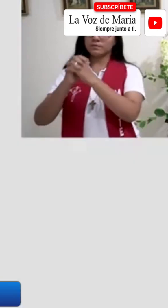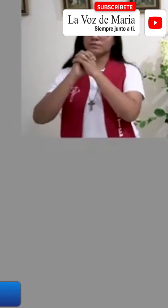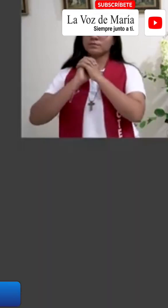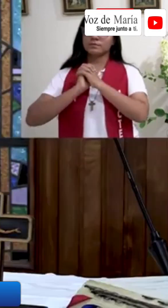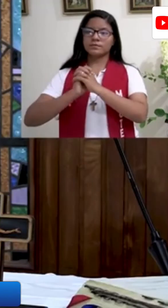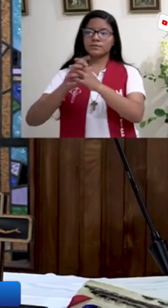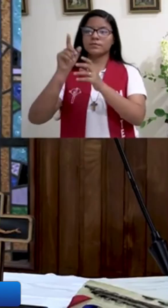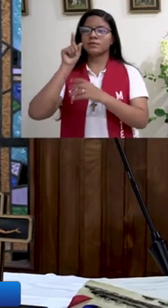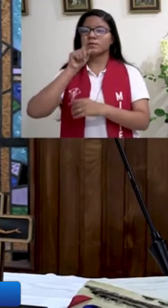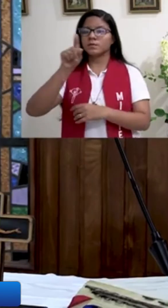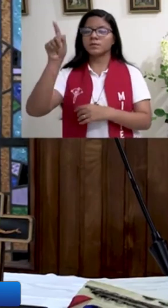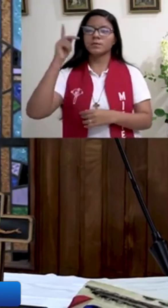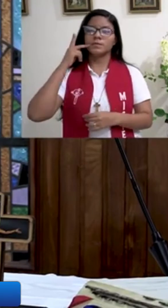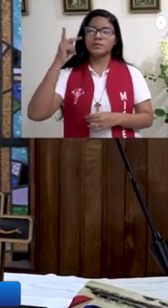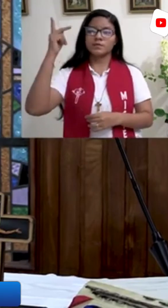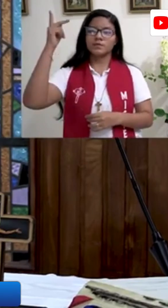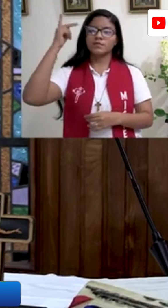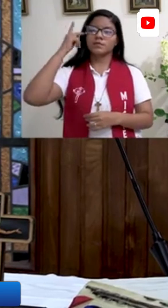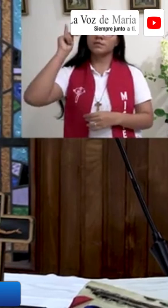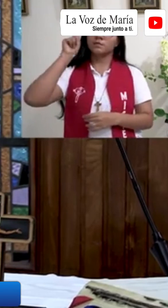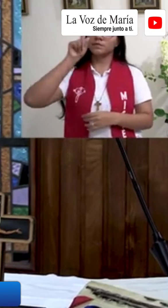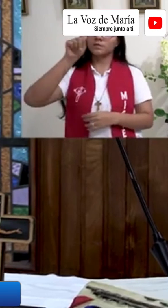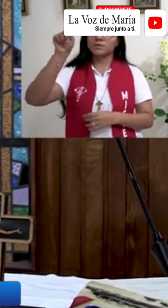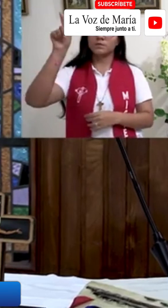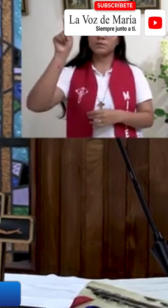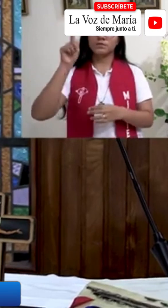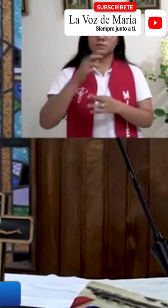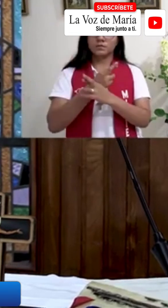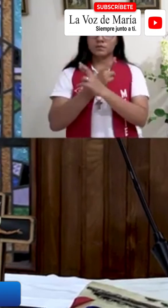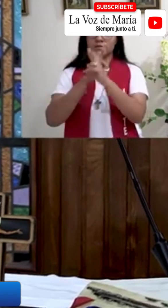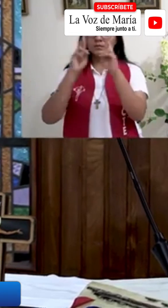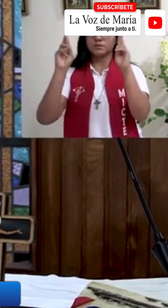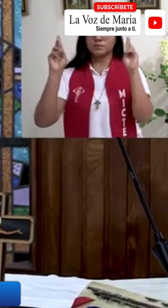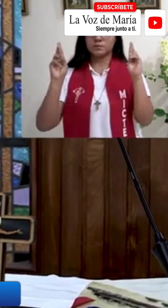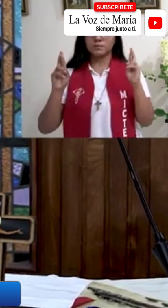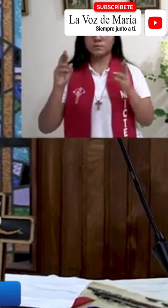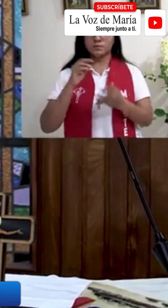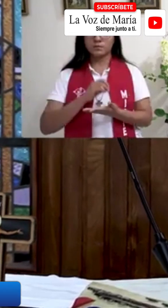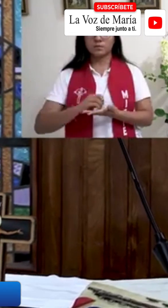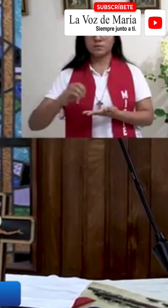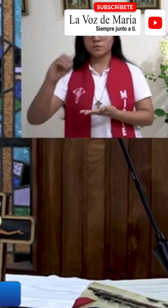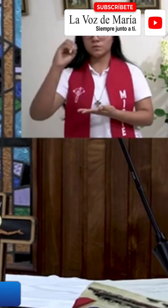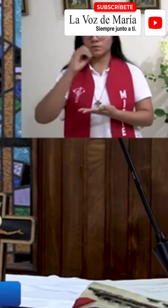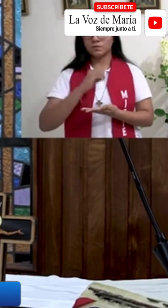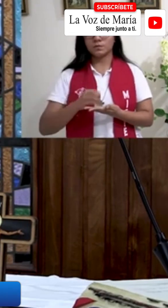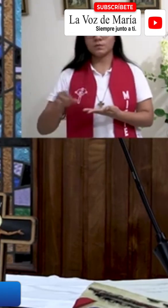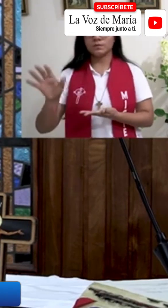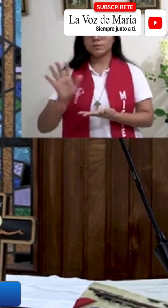Padre redención, ruega.